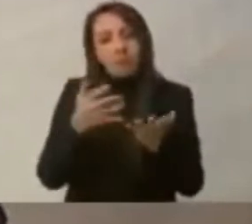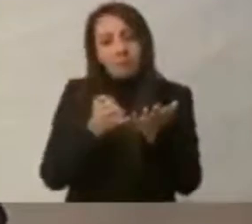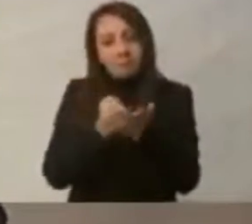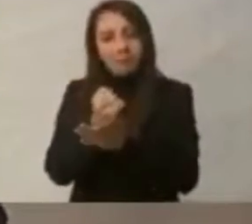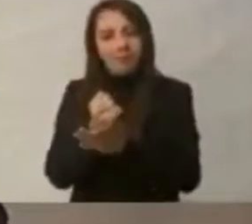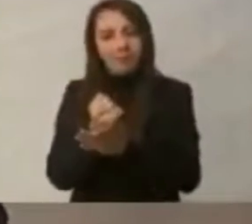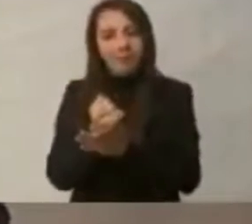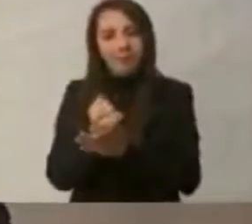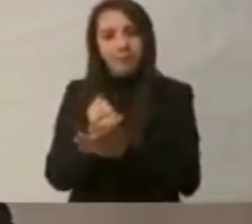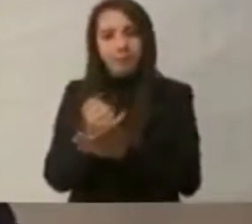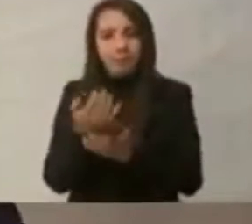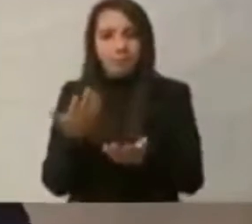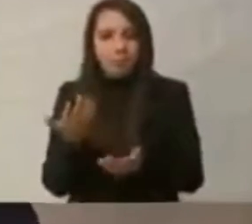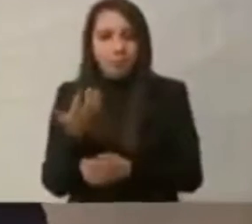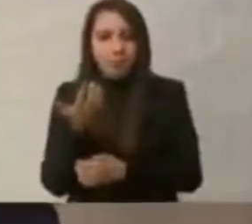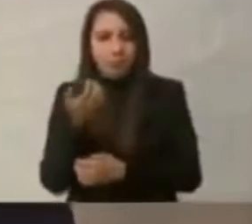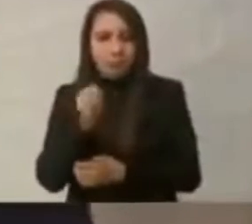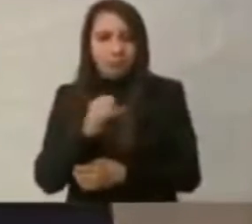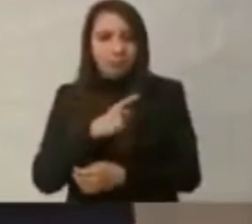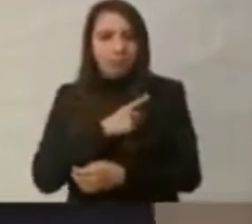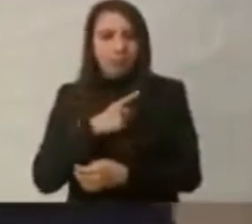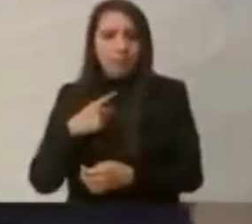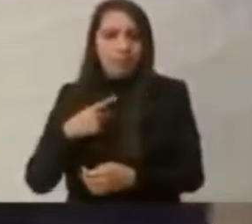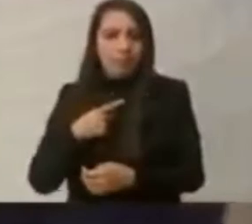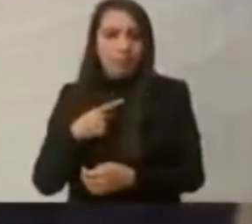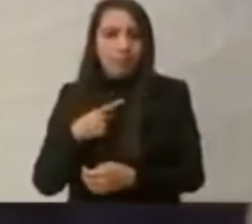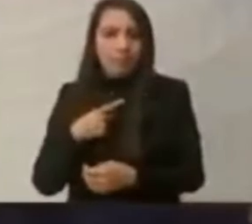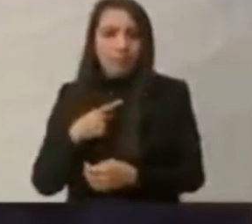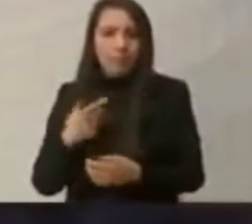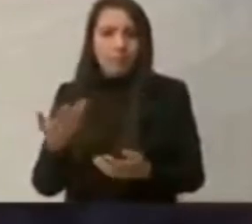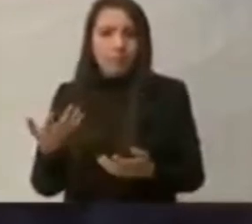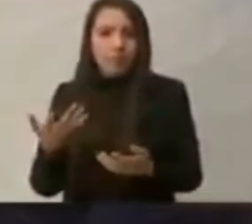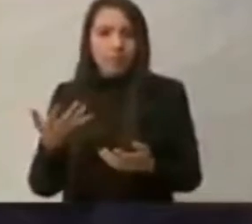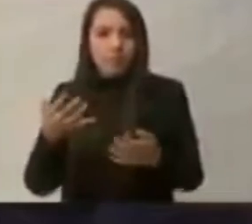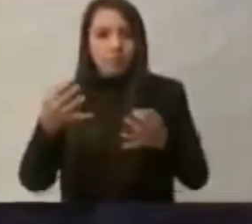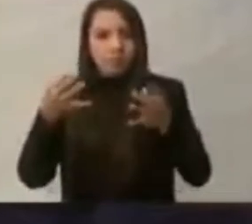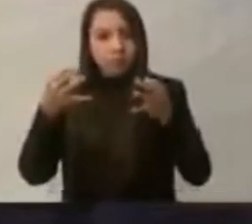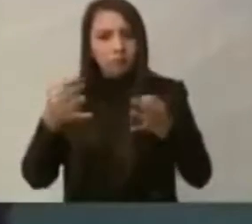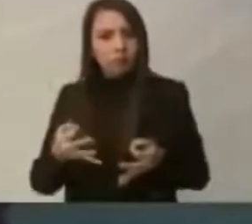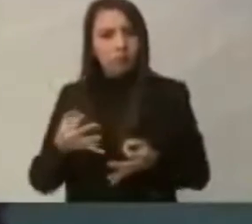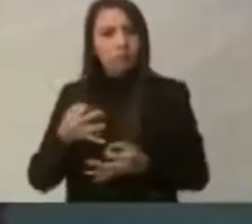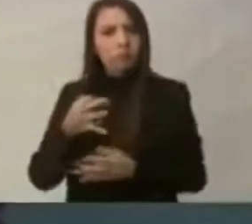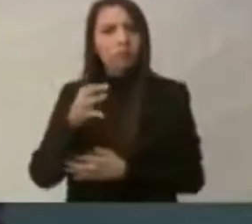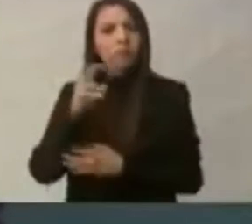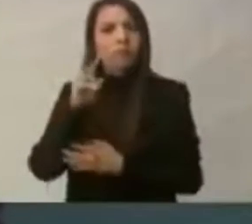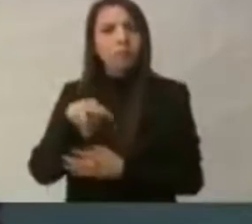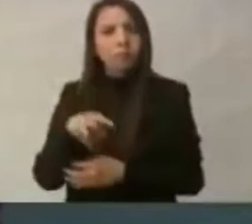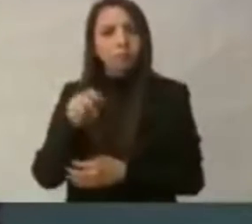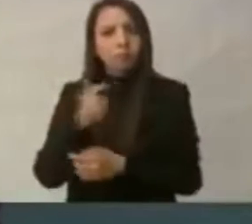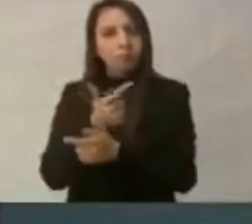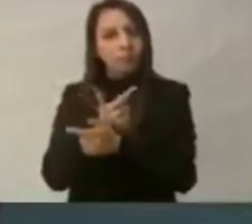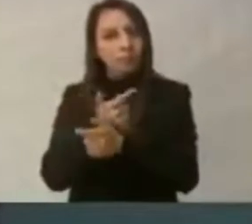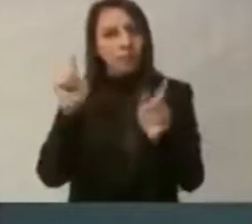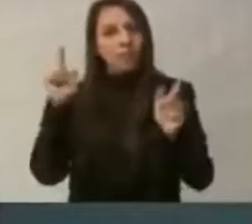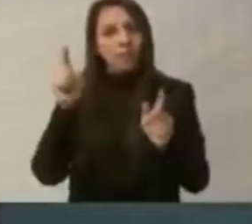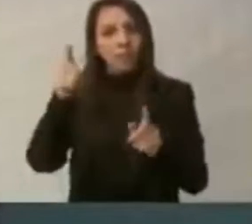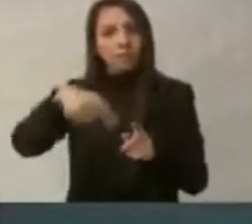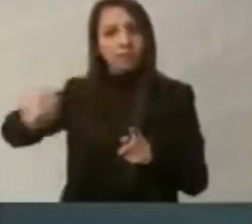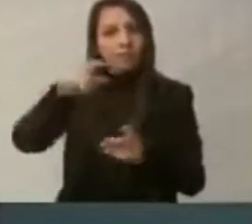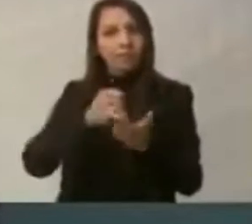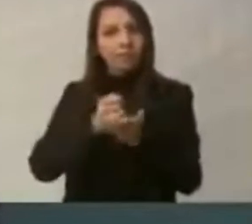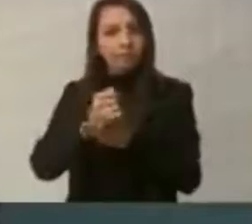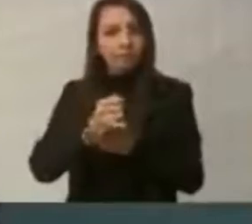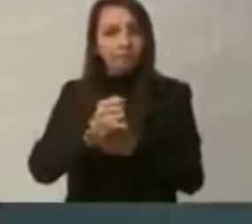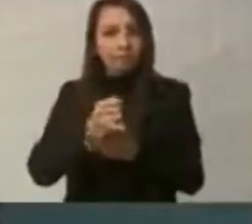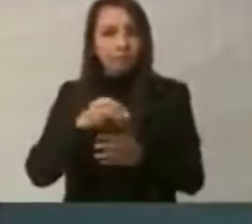cómo corresponde a una auténtica, a una verdadera democracia.